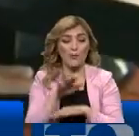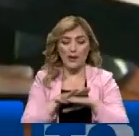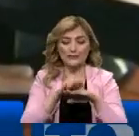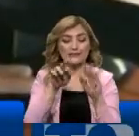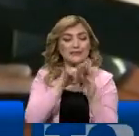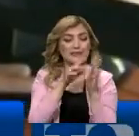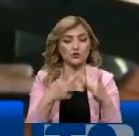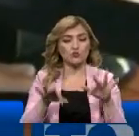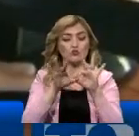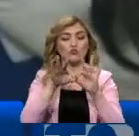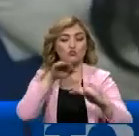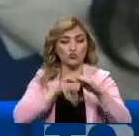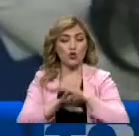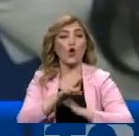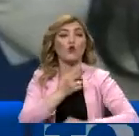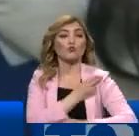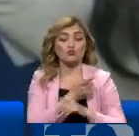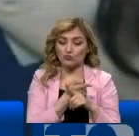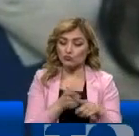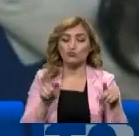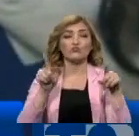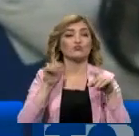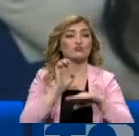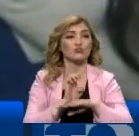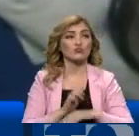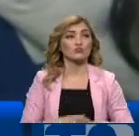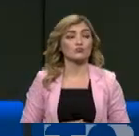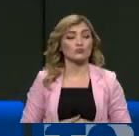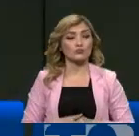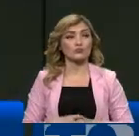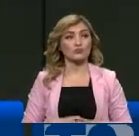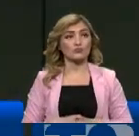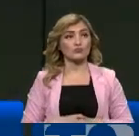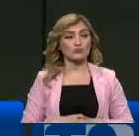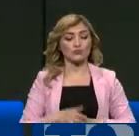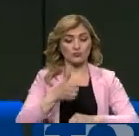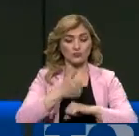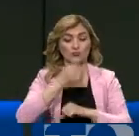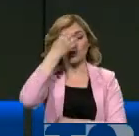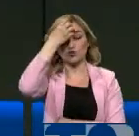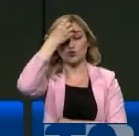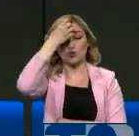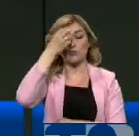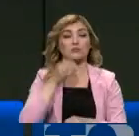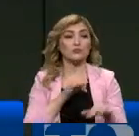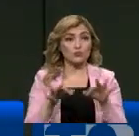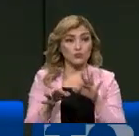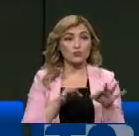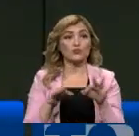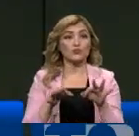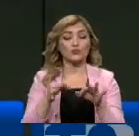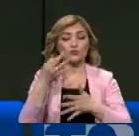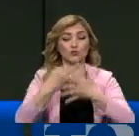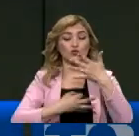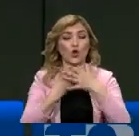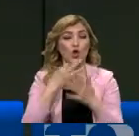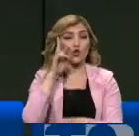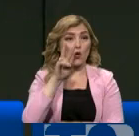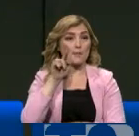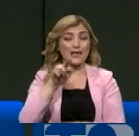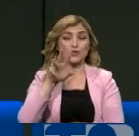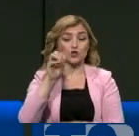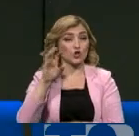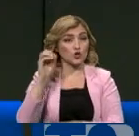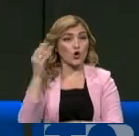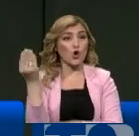requisito indispensable para el ingreso a las distintas universidades del país. Autoridades de educación indicaron que son alrededor de 2.200